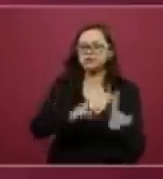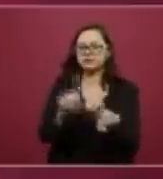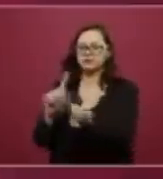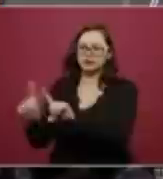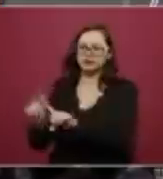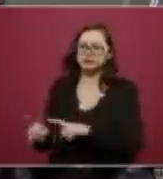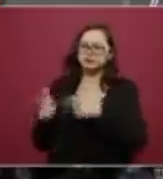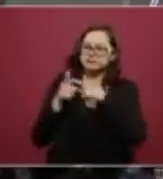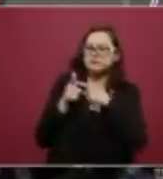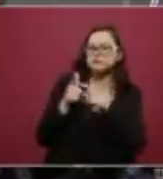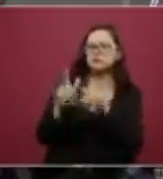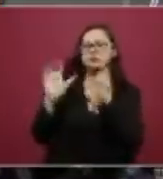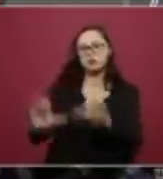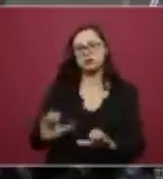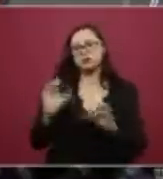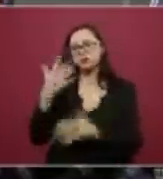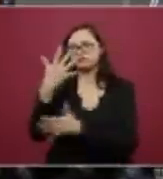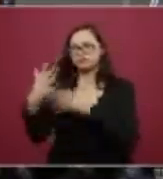Muchas gracias.